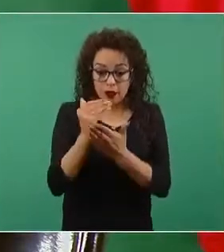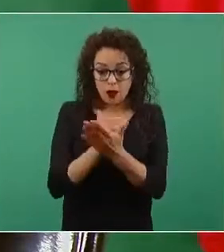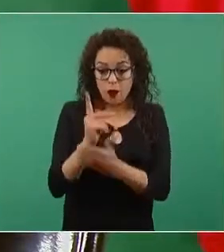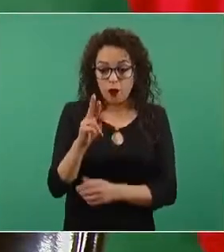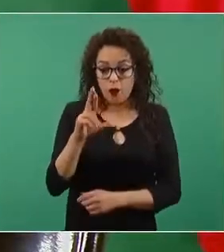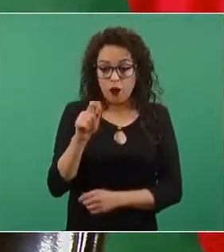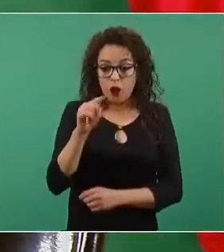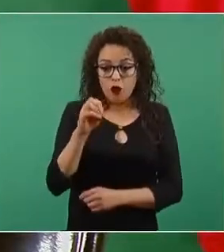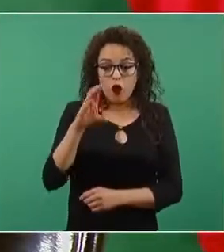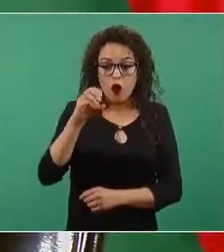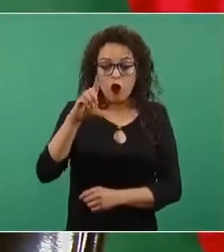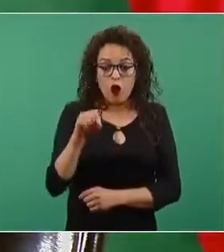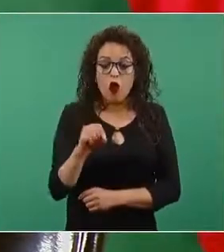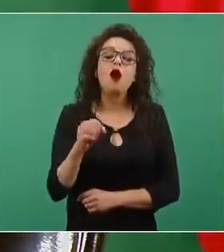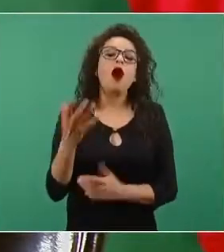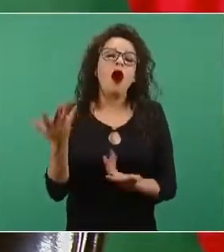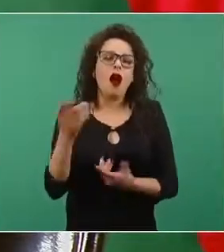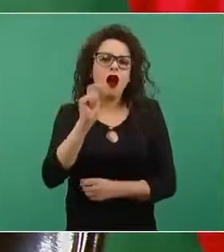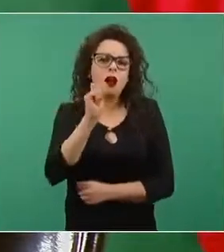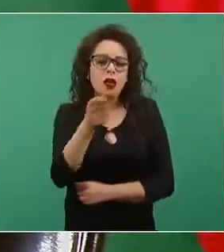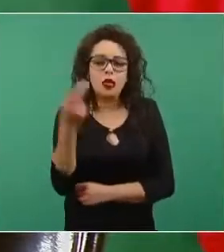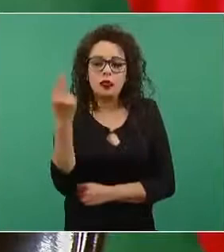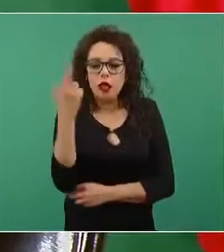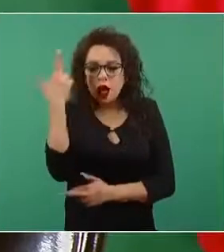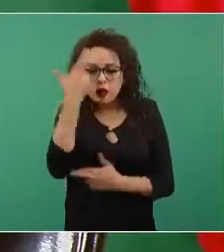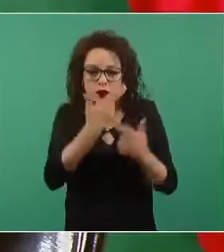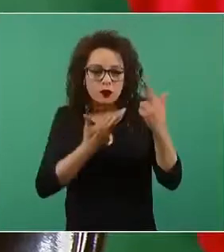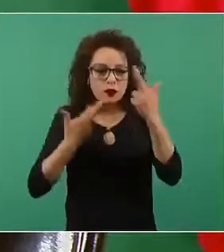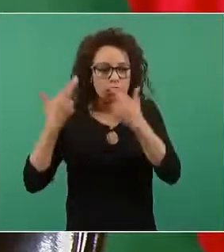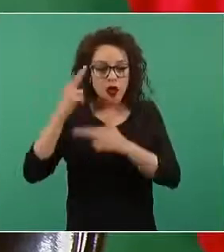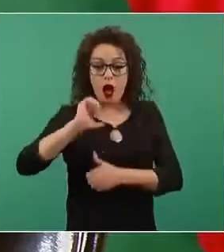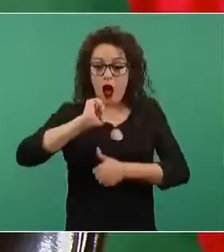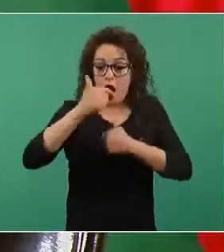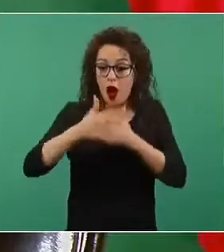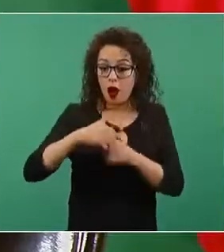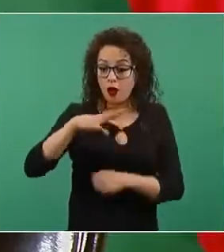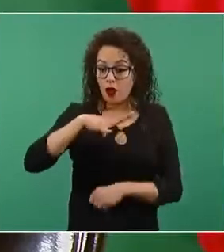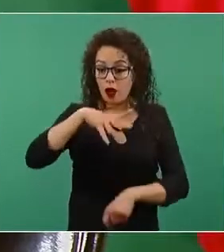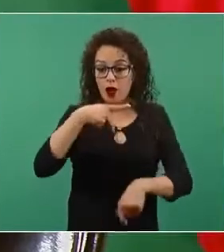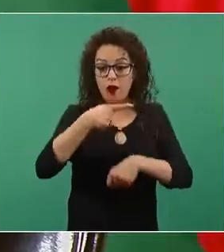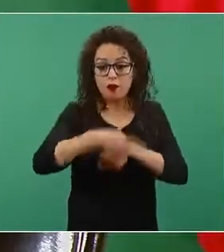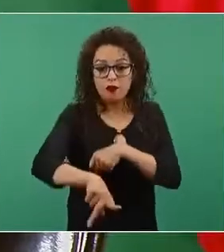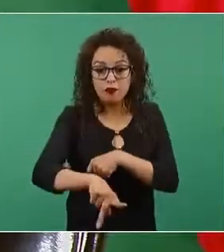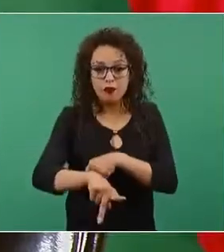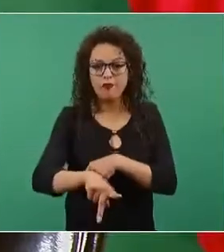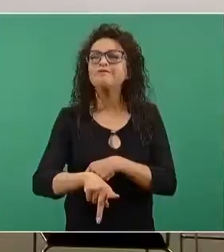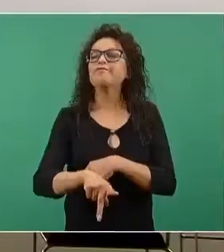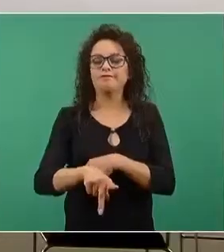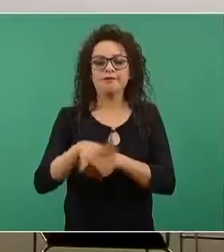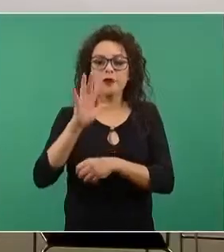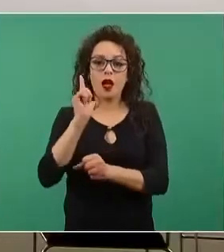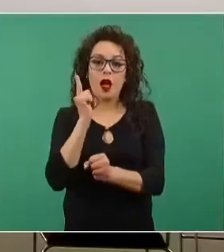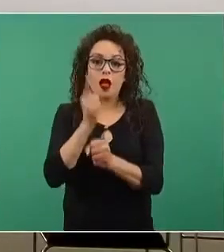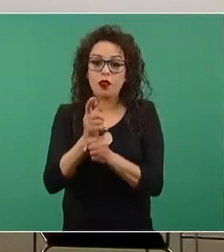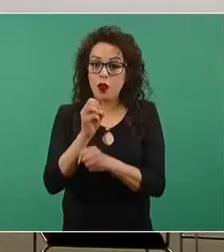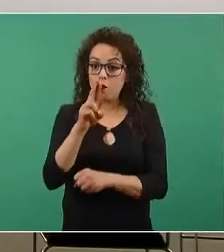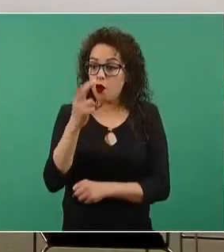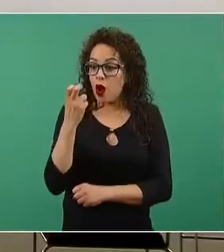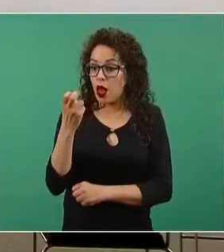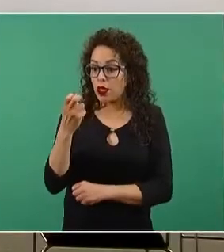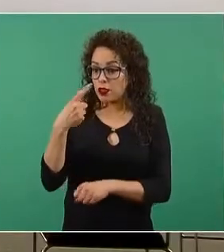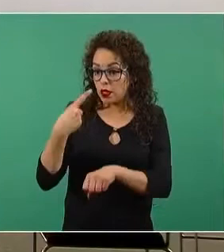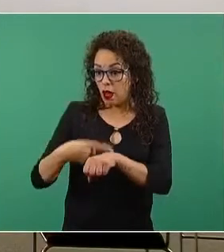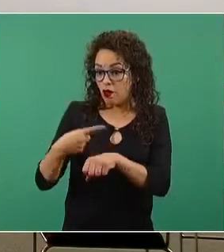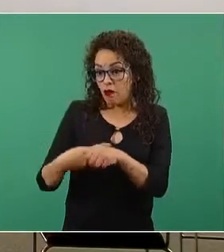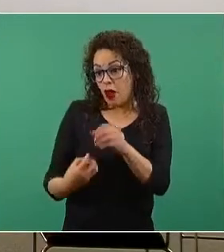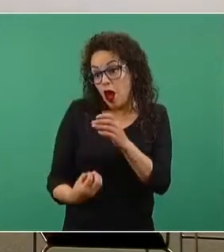justo hacer una evaluación de riesgos, y en esa evaluación de riesgos con esta enfermedad nueva, vamos a decirlo coloquialmente,